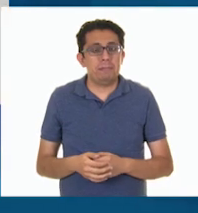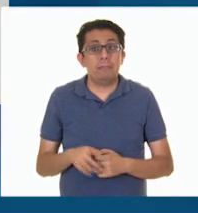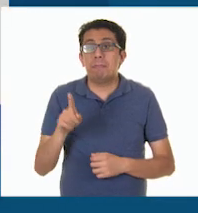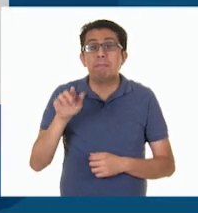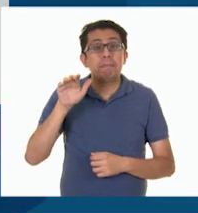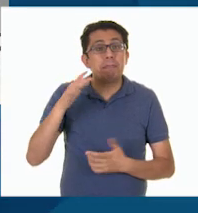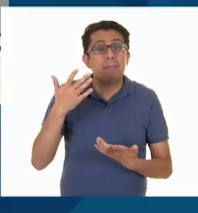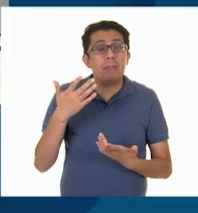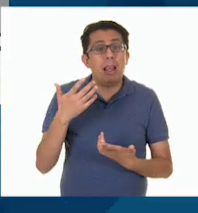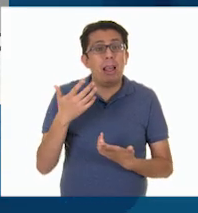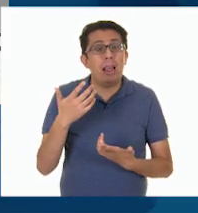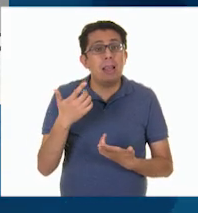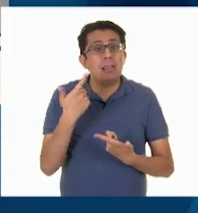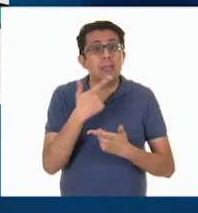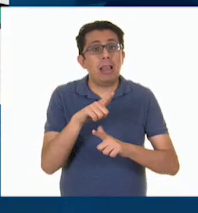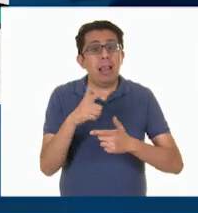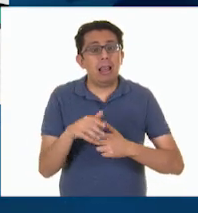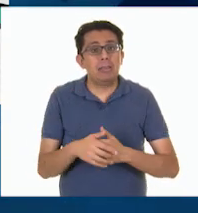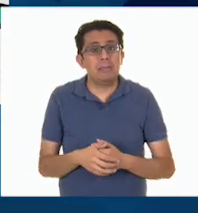taxi!